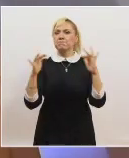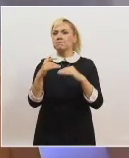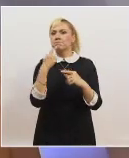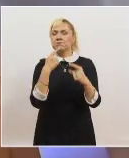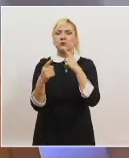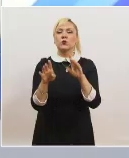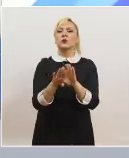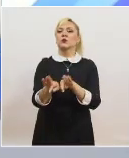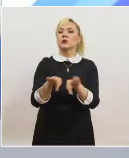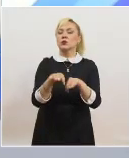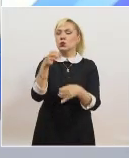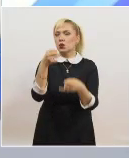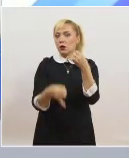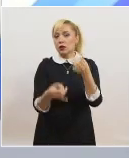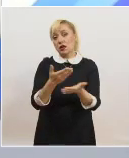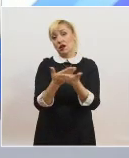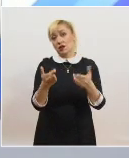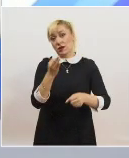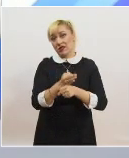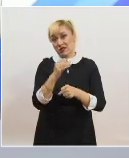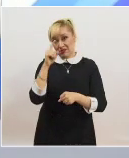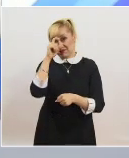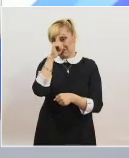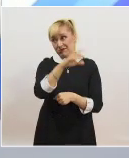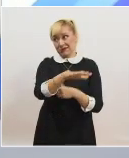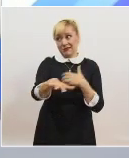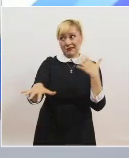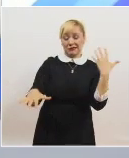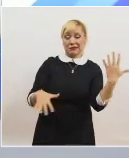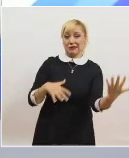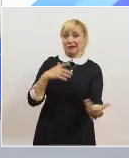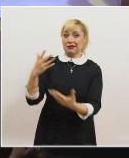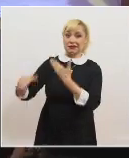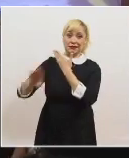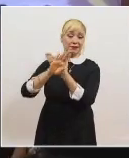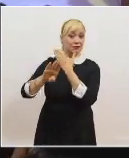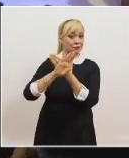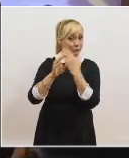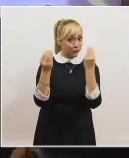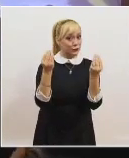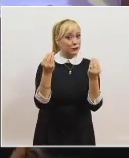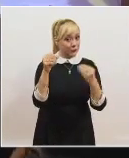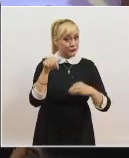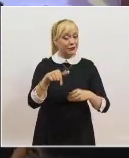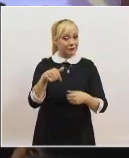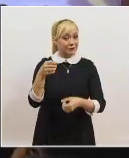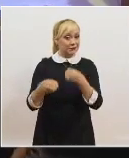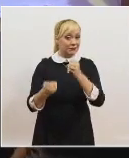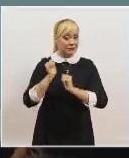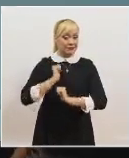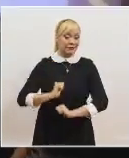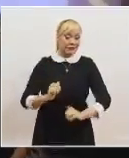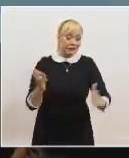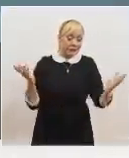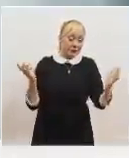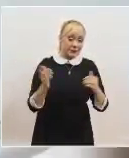de los juzgadores en el contexto actual de permanente crítica y descalificación de su labor.